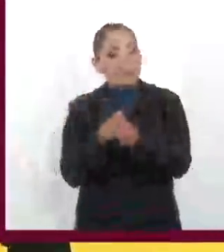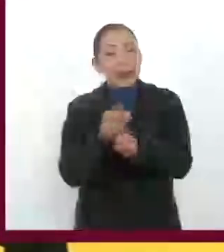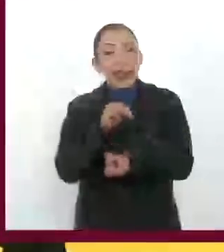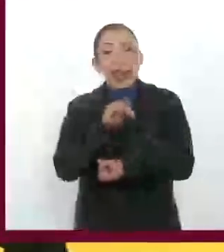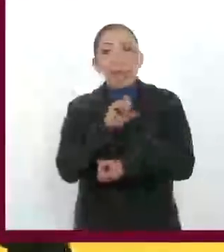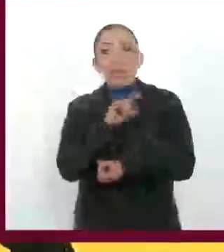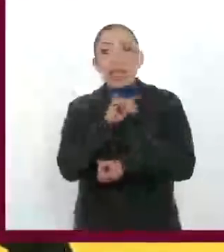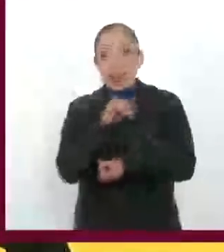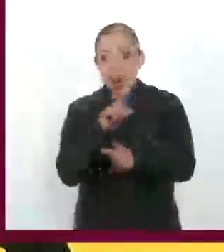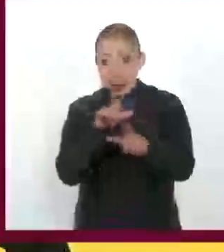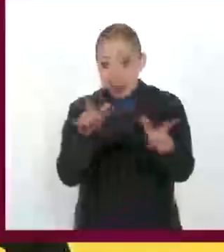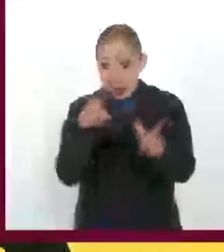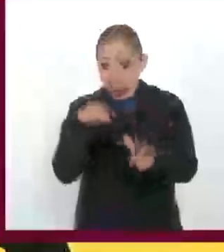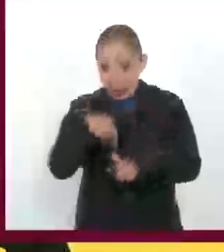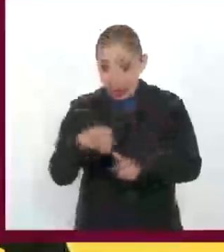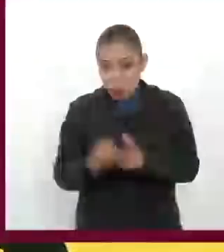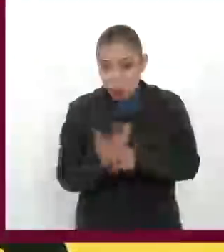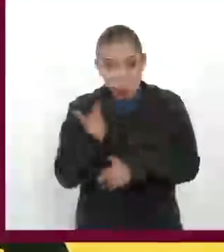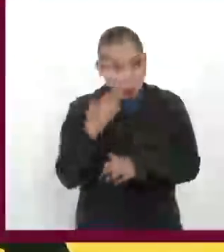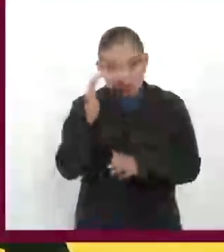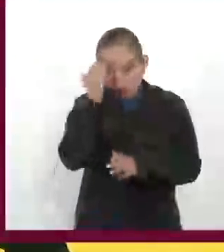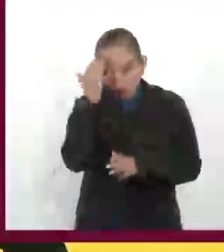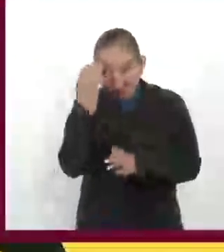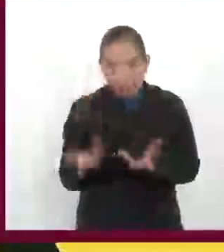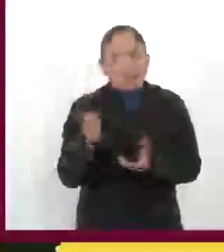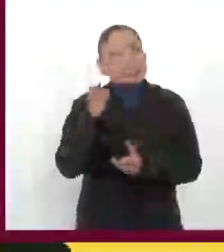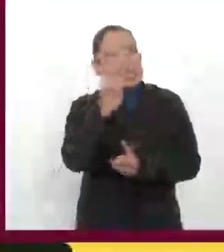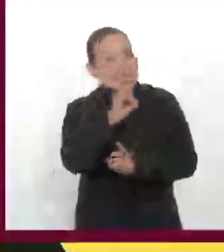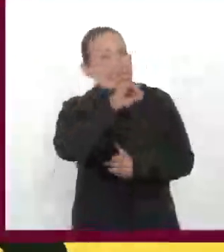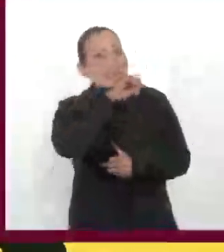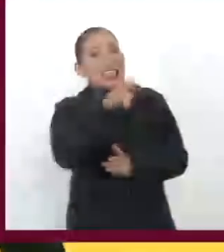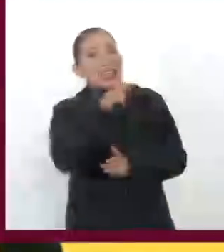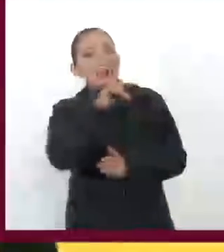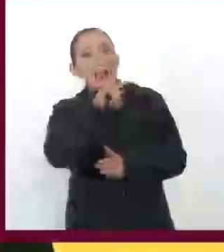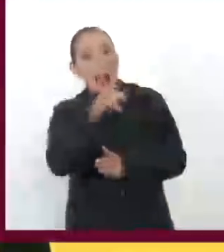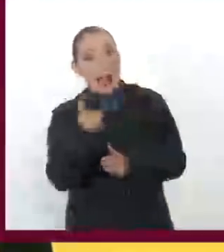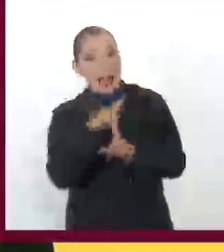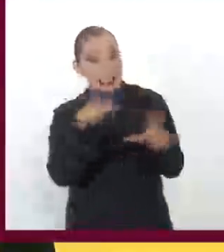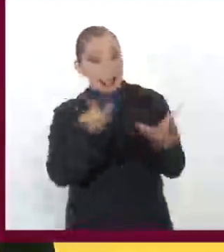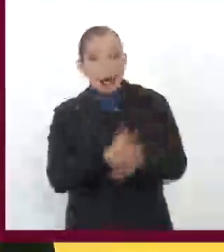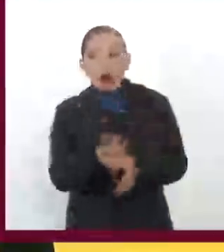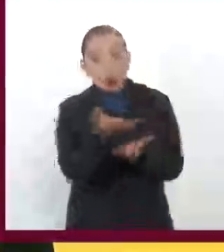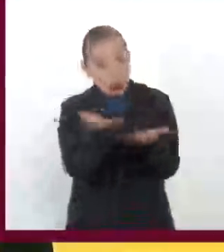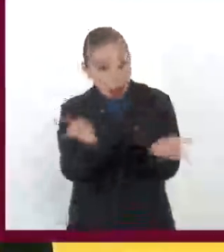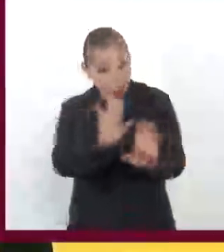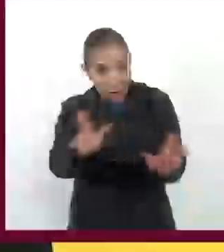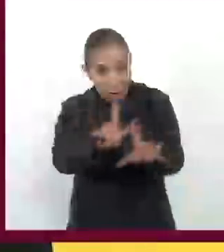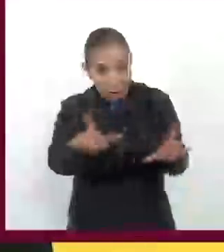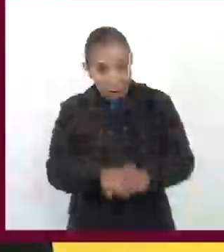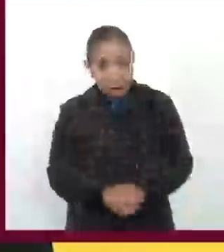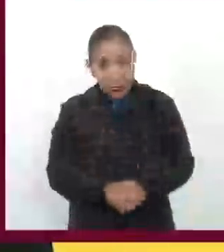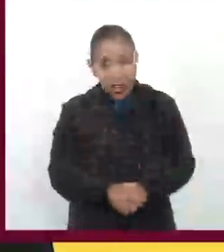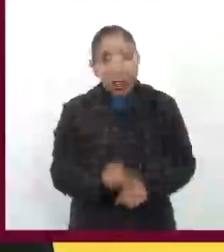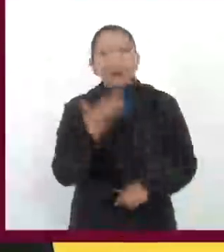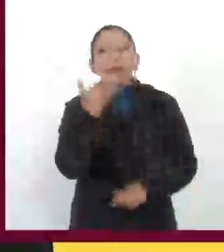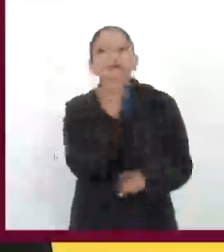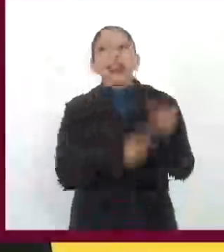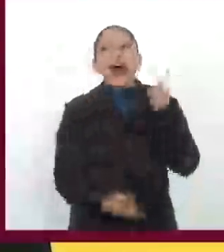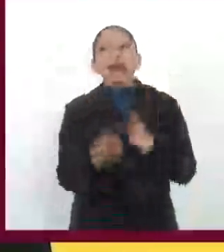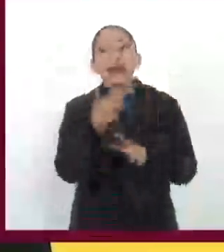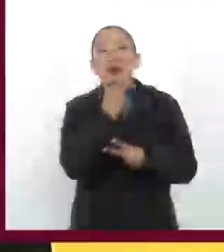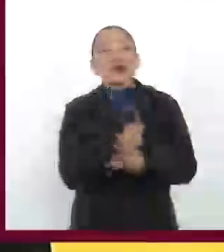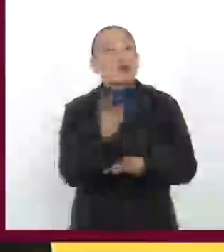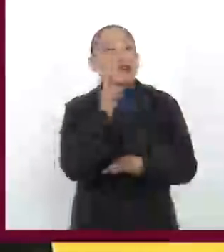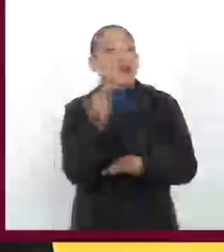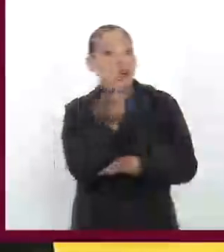con ustedes. Emiliano, ¿estás listo para esta nueva aventura? ¡Claro que sí, Jimena! ¡Estoy listo! ¿Y ustedes ya lo están?